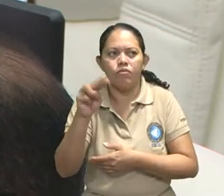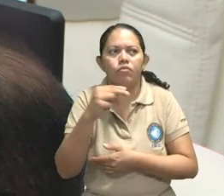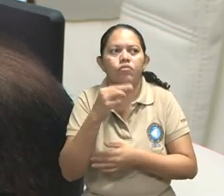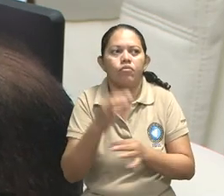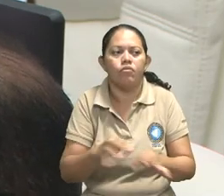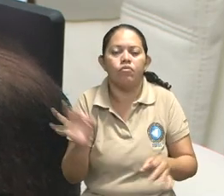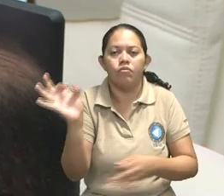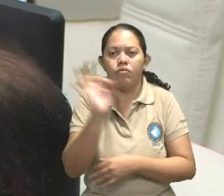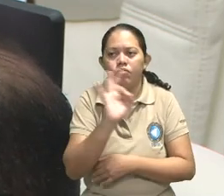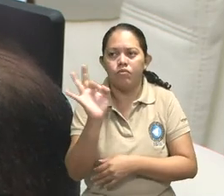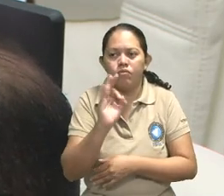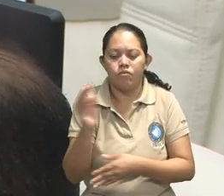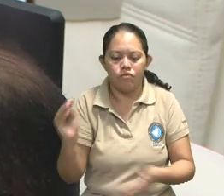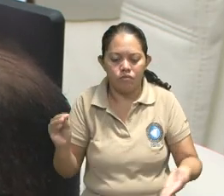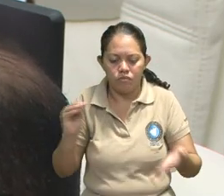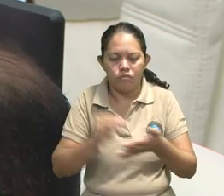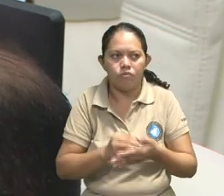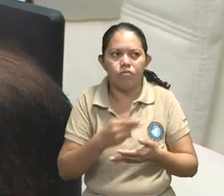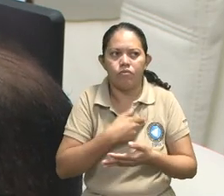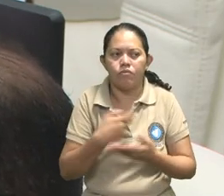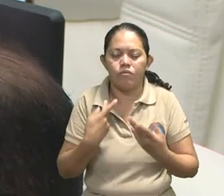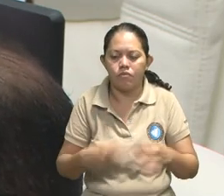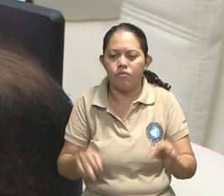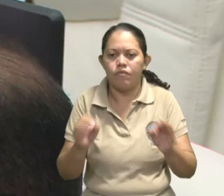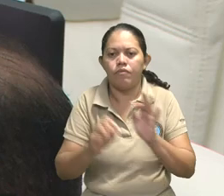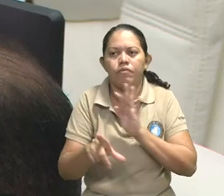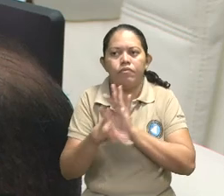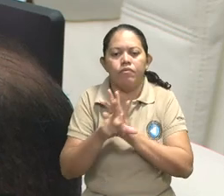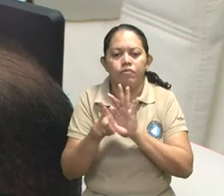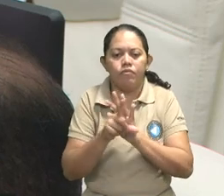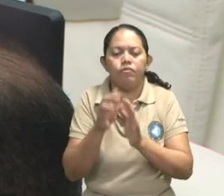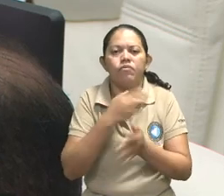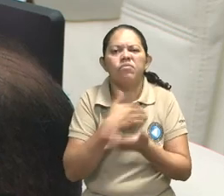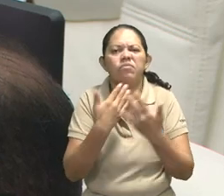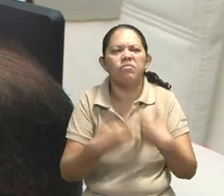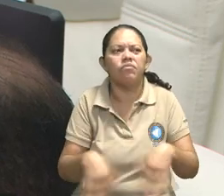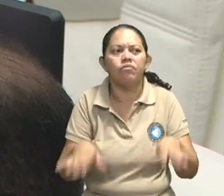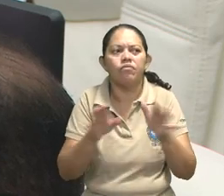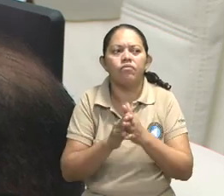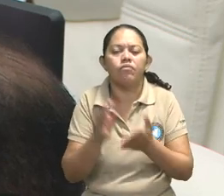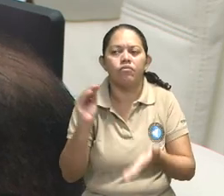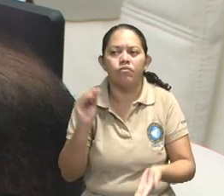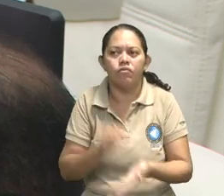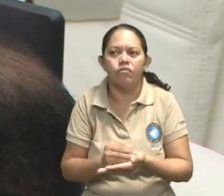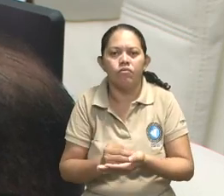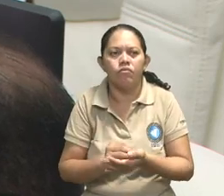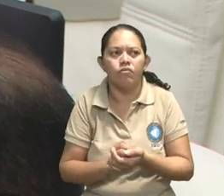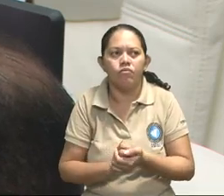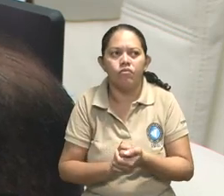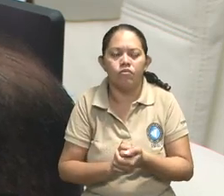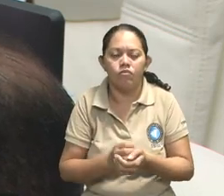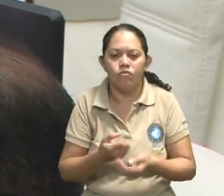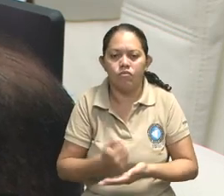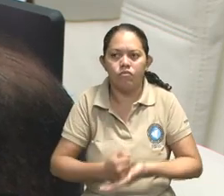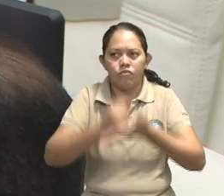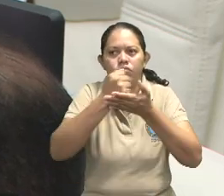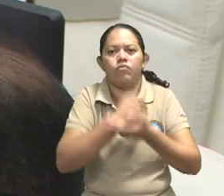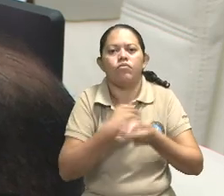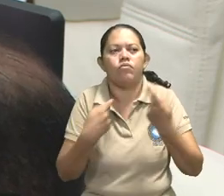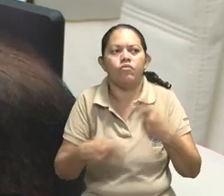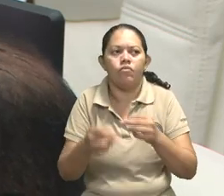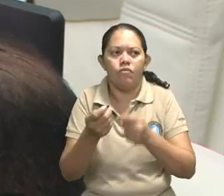reforma constituirá un sólido sustento legal indispensable para garantizar y brindar la flexibilidad y